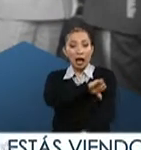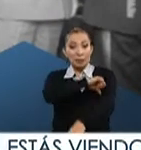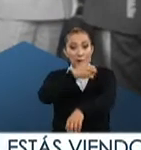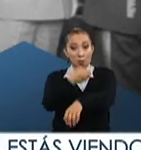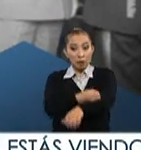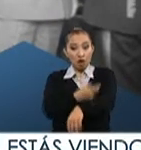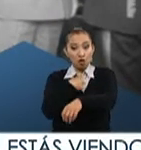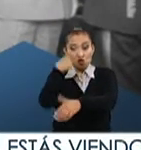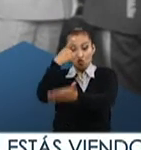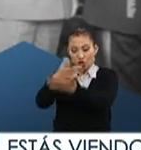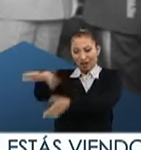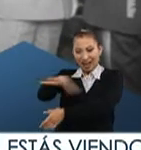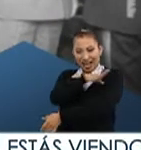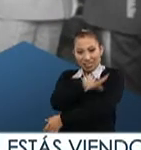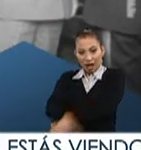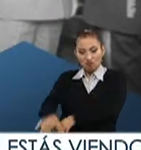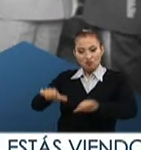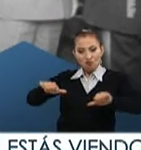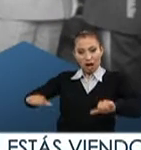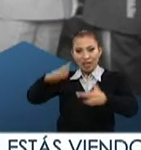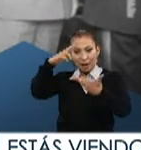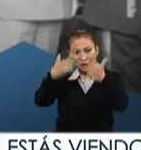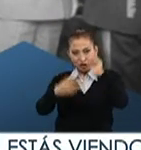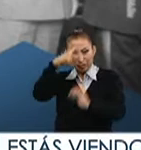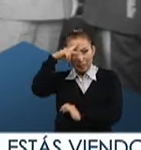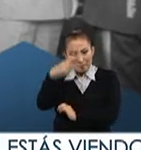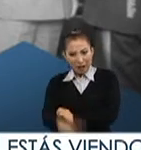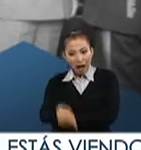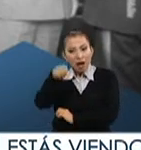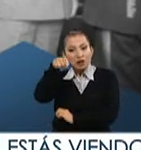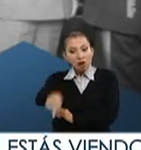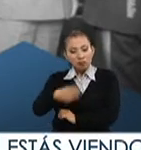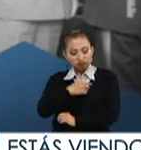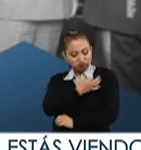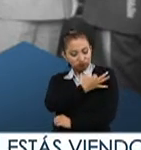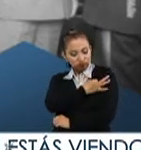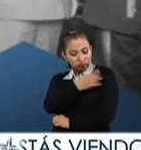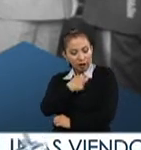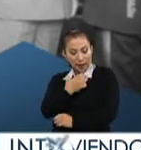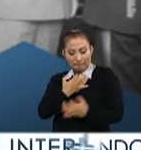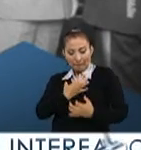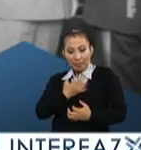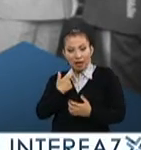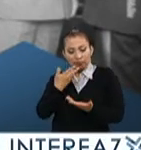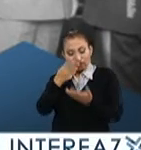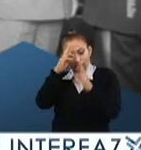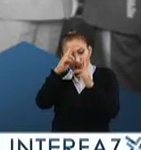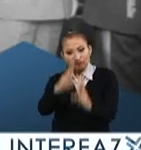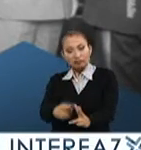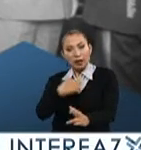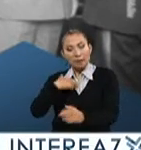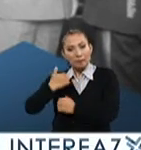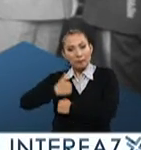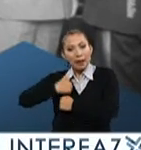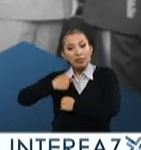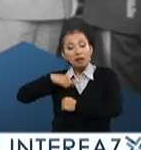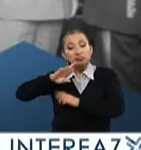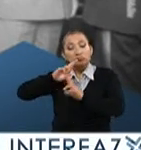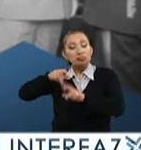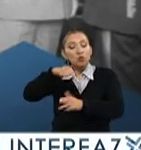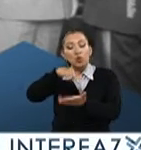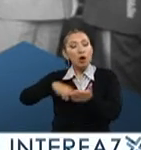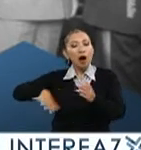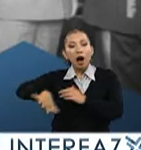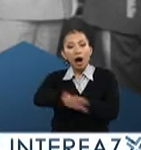Álvaro Obregón, el único general invicto de la Revolución Mexicana, fue condecorado con una medalla al mérito militar. La ceremonia